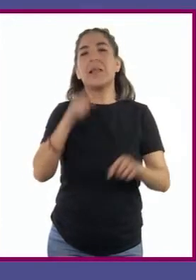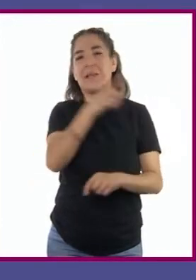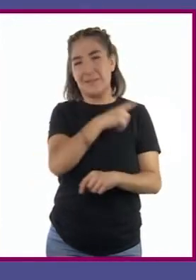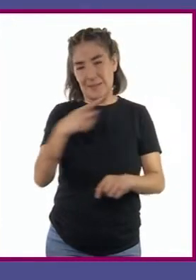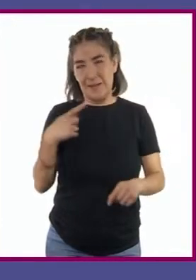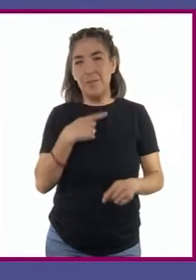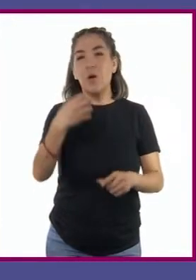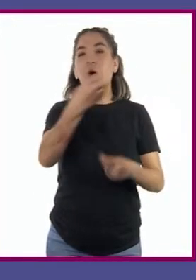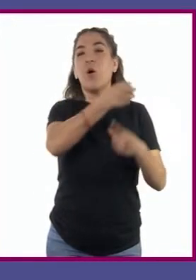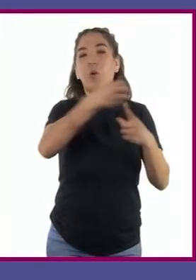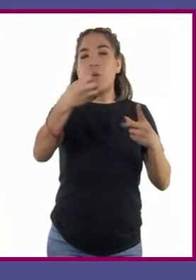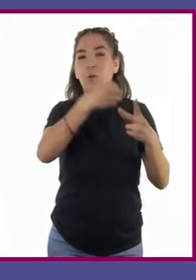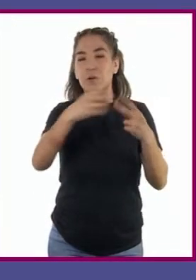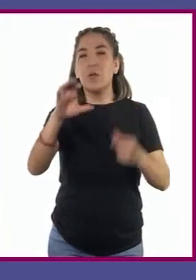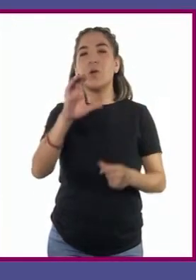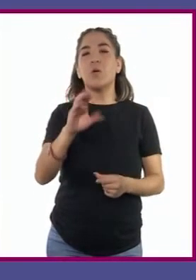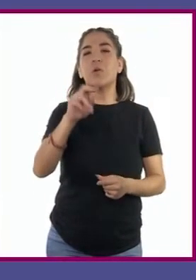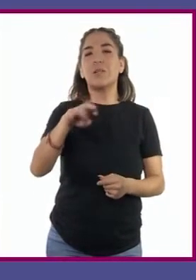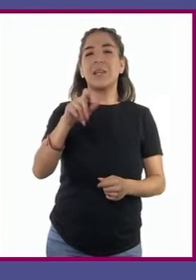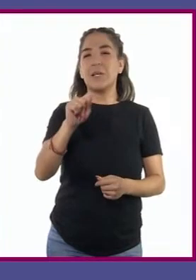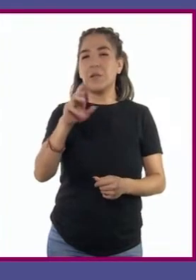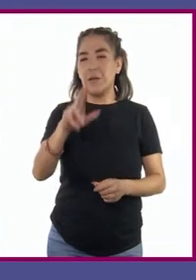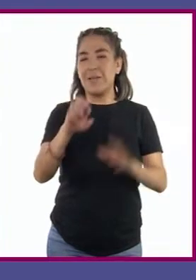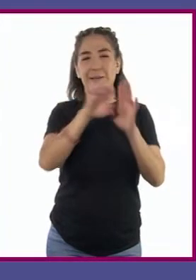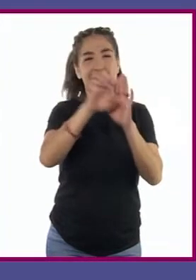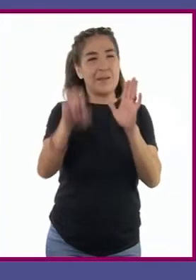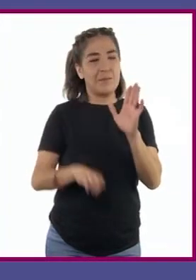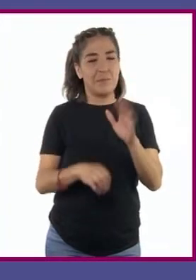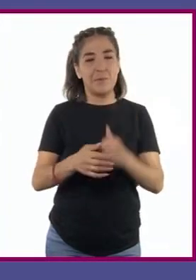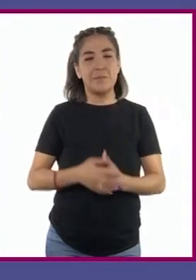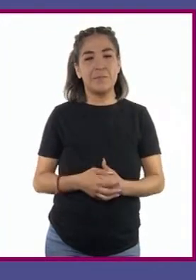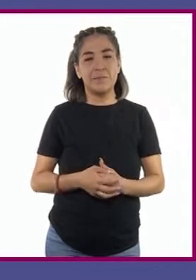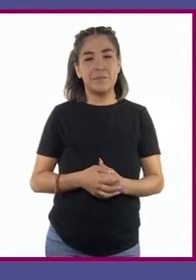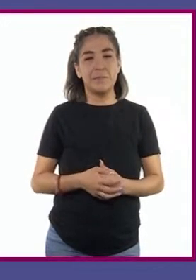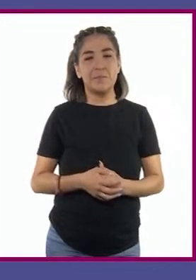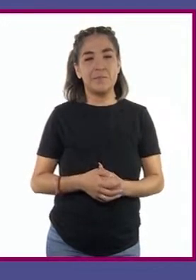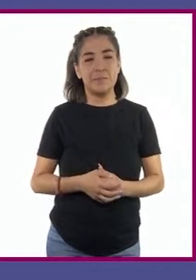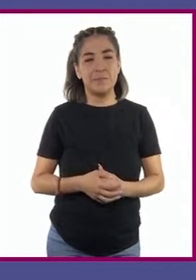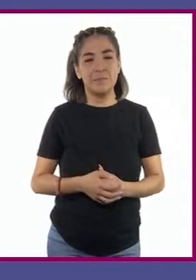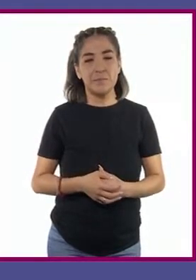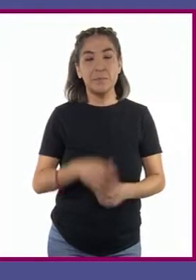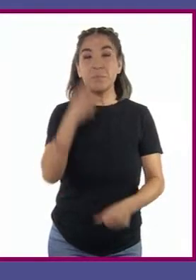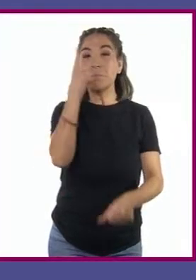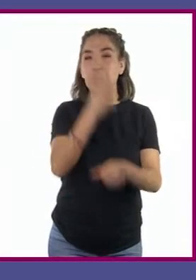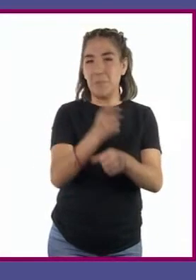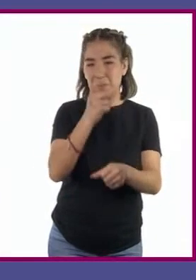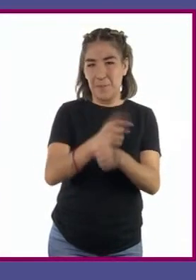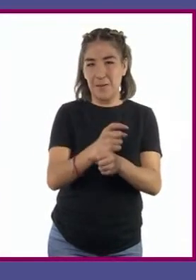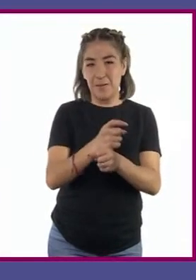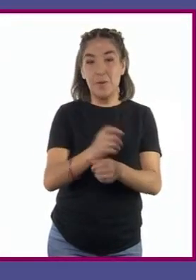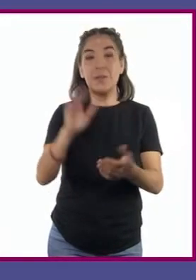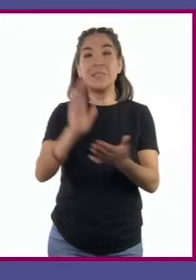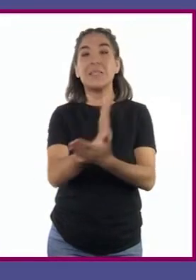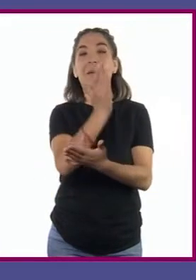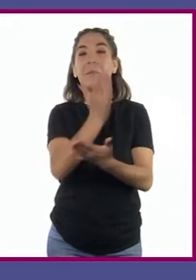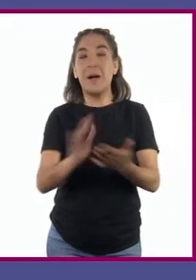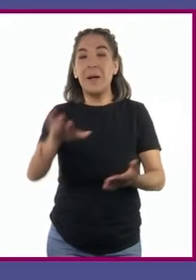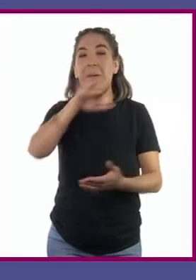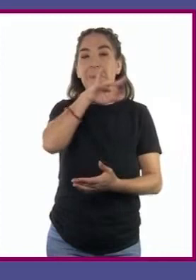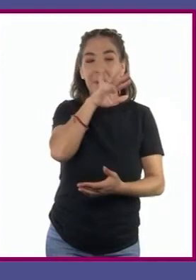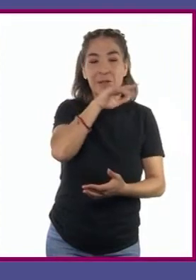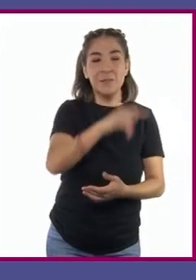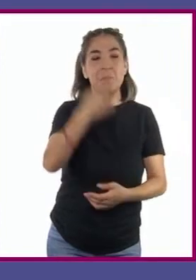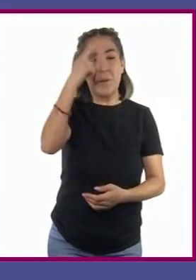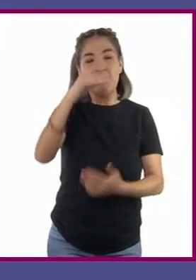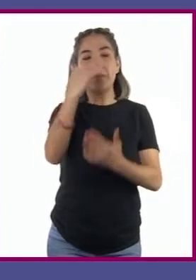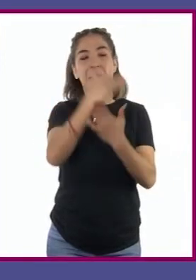de orden. Por ejemplo, primero, separar la basura para facilitar su reciclado y ayudar a